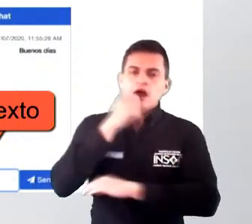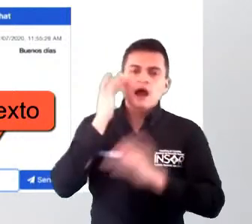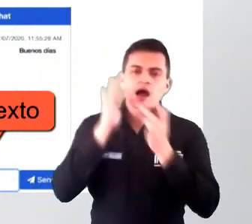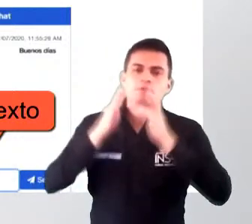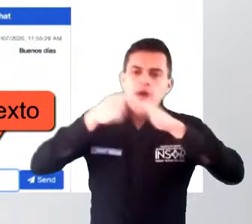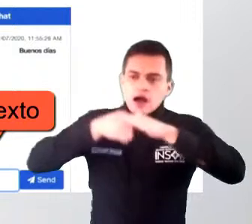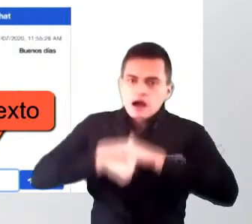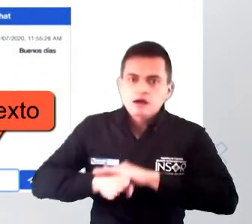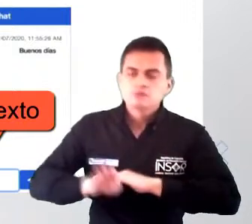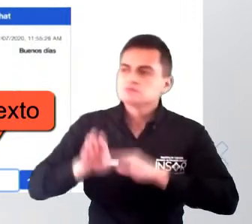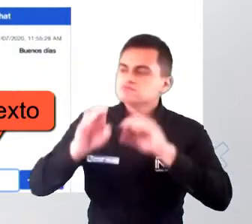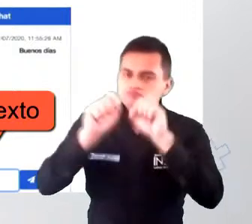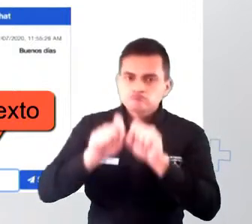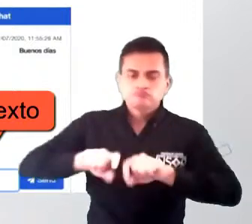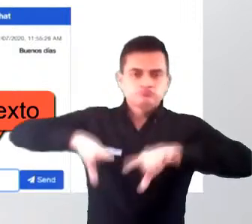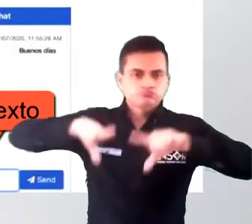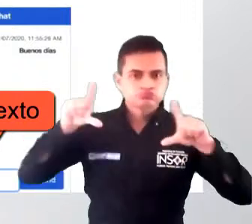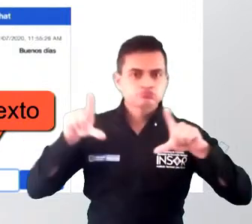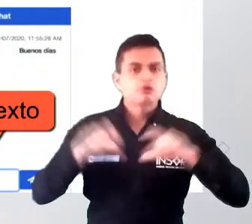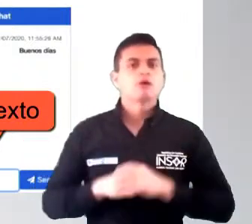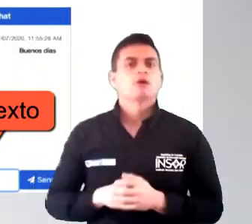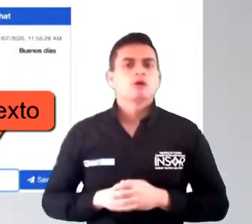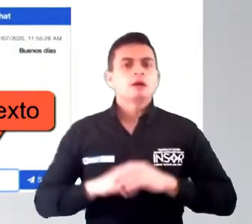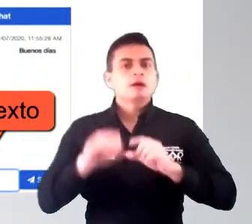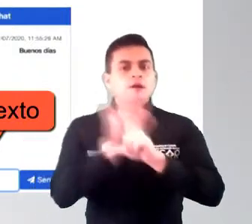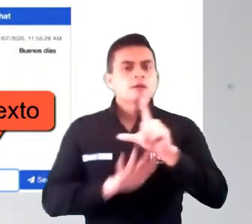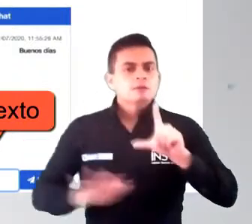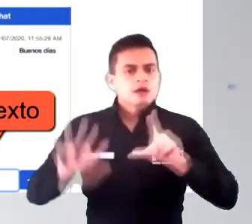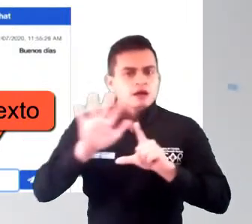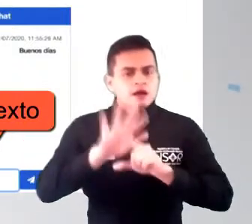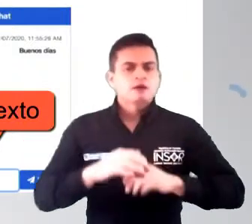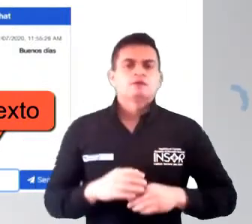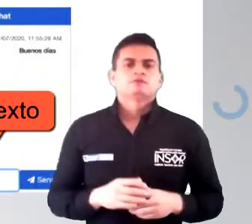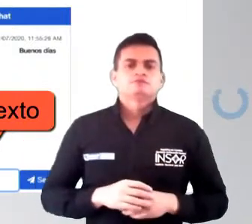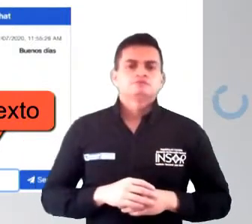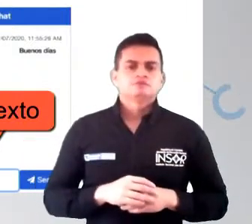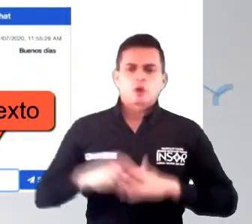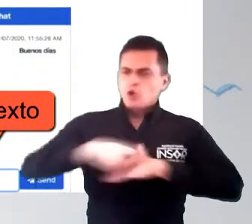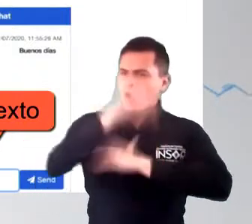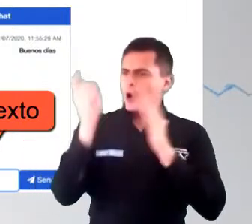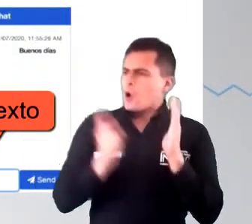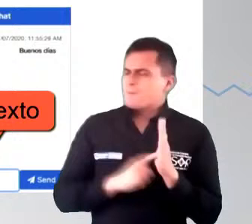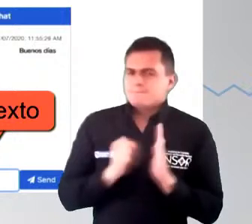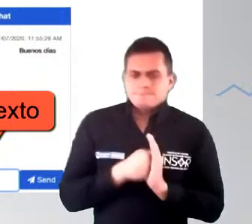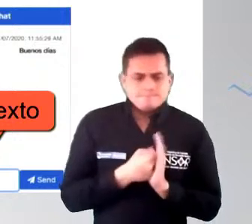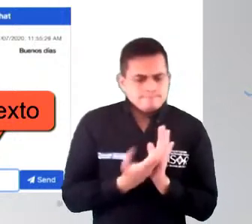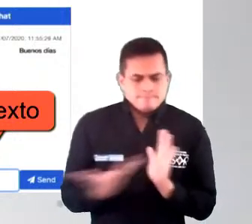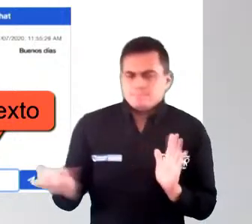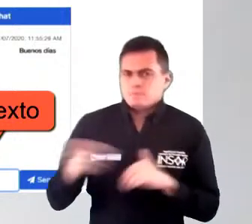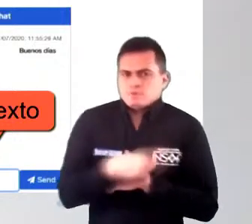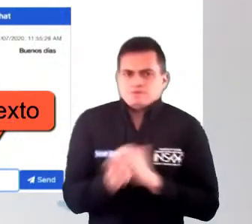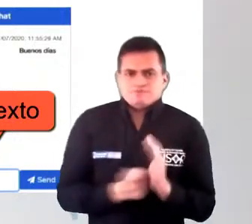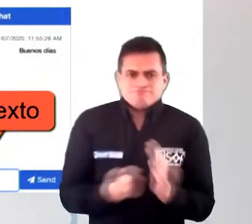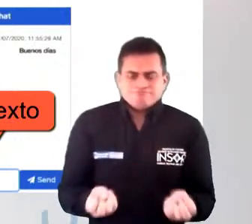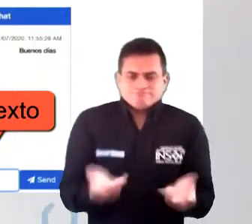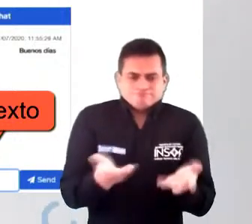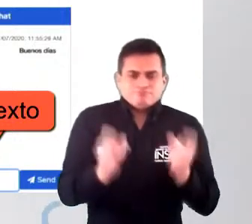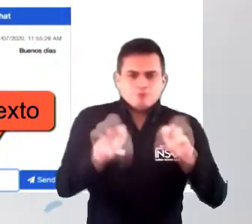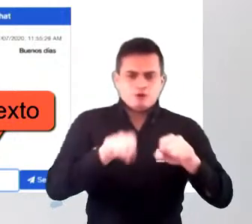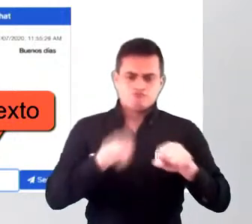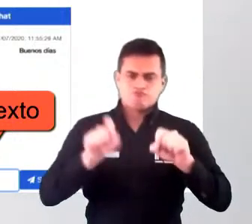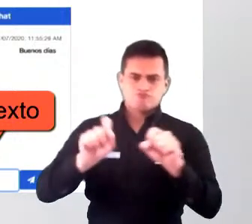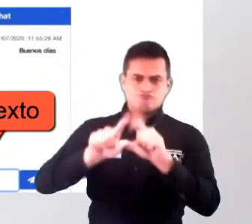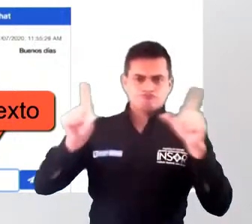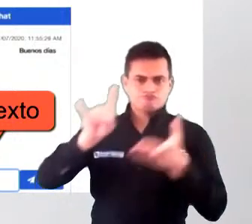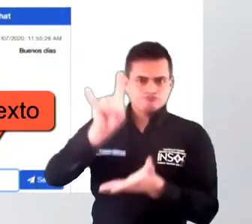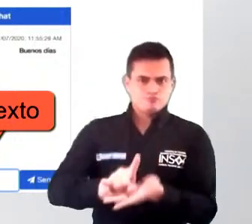igual, el video, el test. Entonces, yo quisiera invitarlos a que